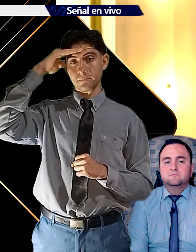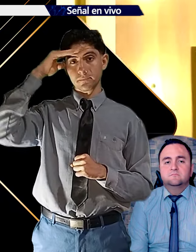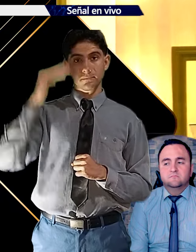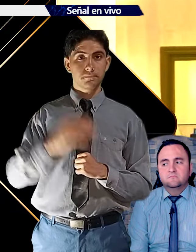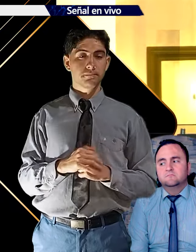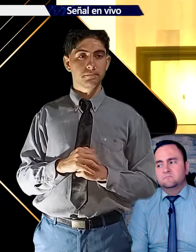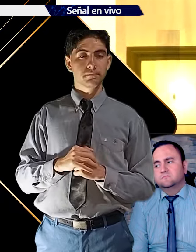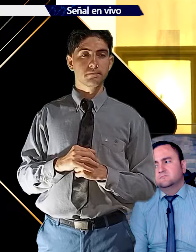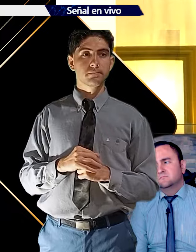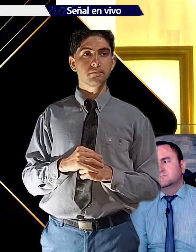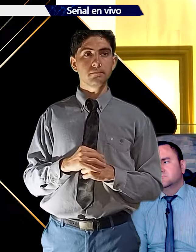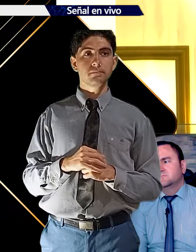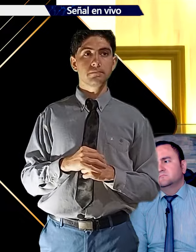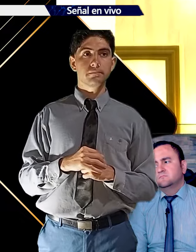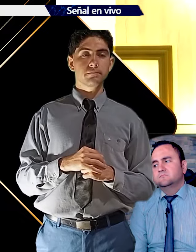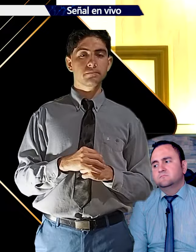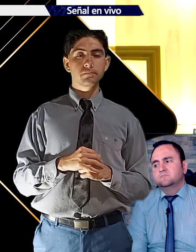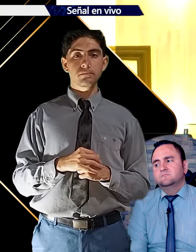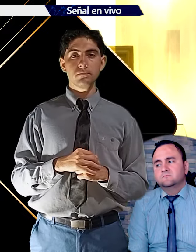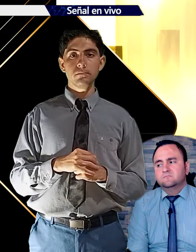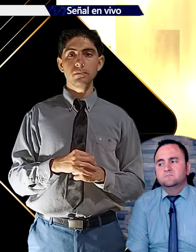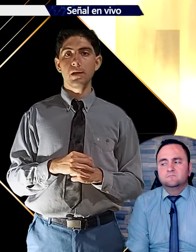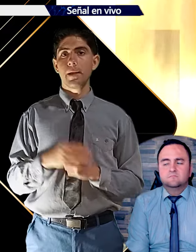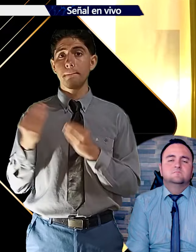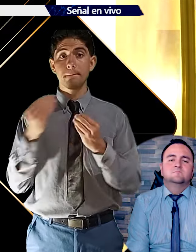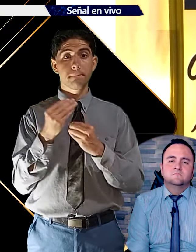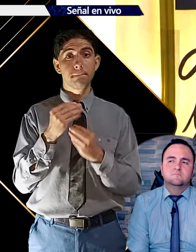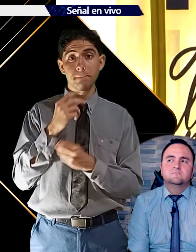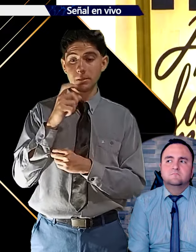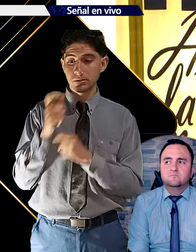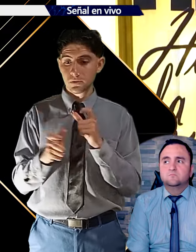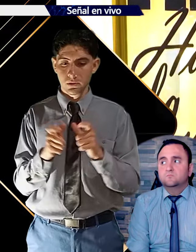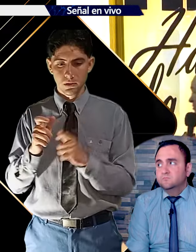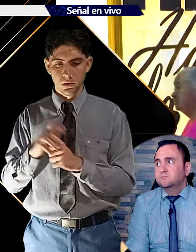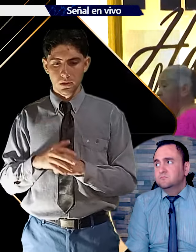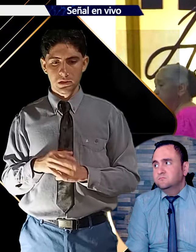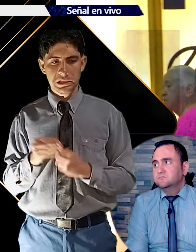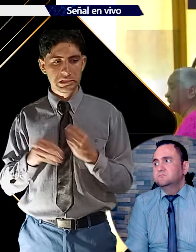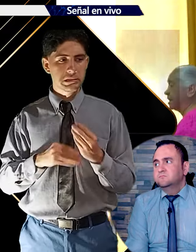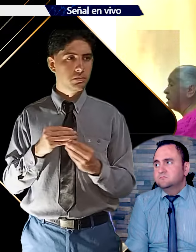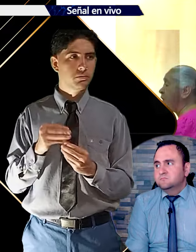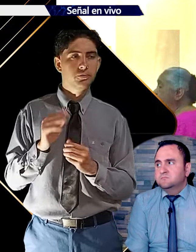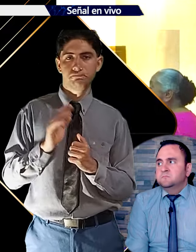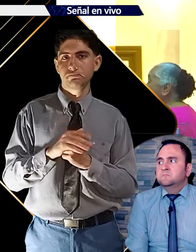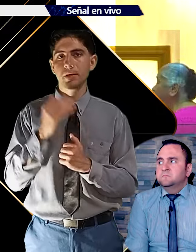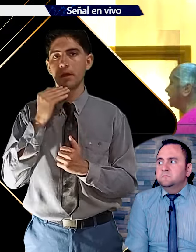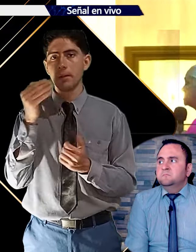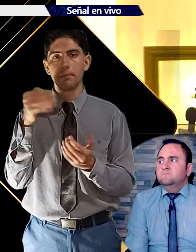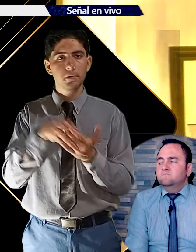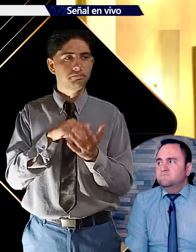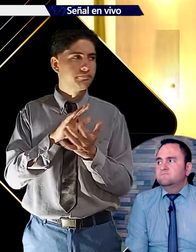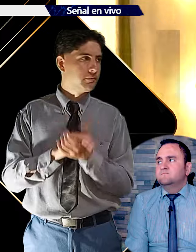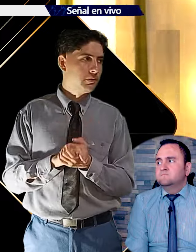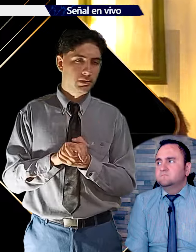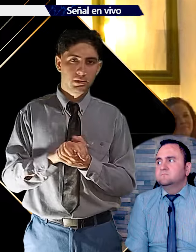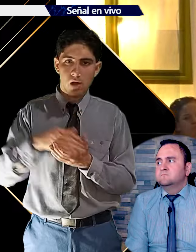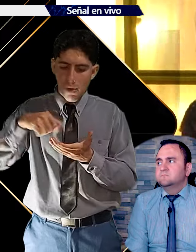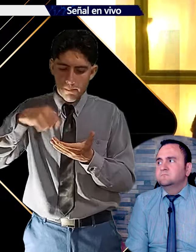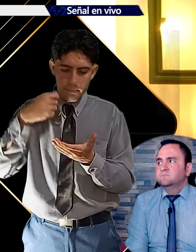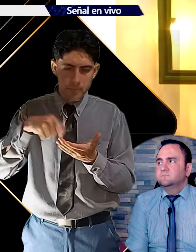antioqueño pastor: Ave María, Ave María. Encontramos hermanas que se le cayó el tenedor, hay poder en Jesús. Se le regó la hoja, hay poder en Jesús. Y el día que